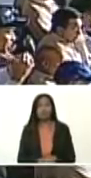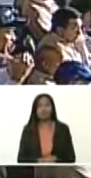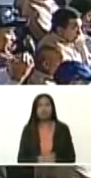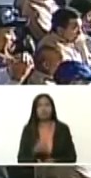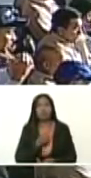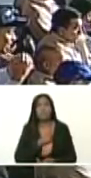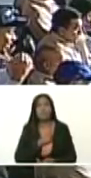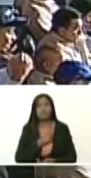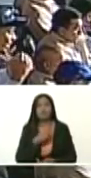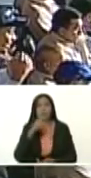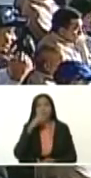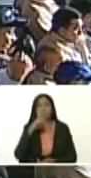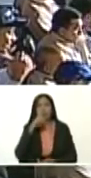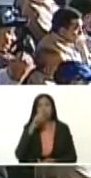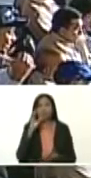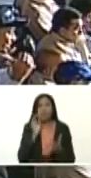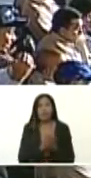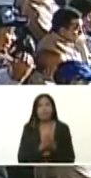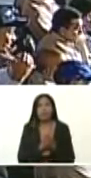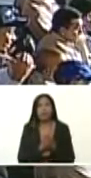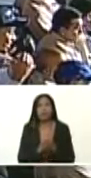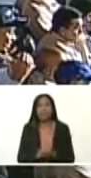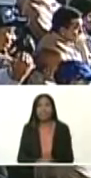Compatriota Bigote también, colega.